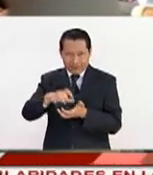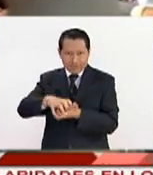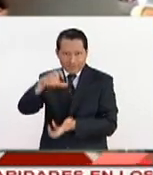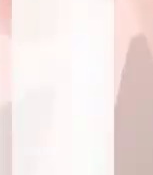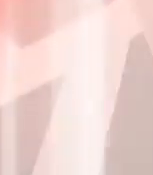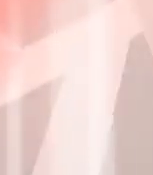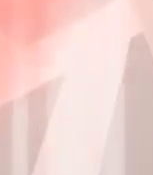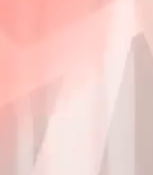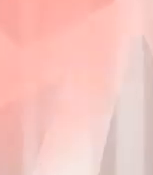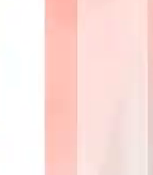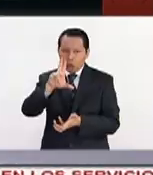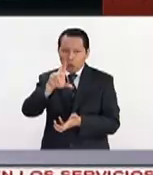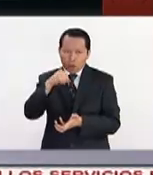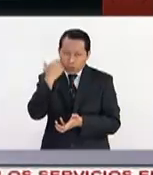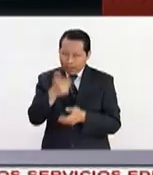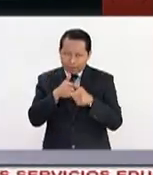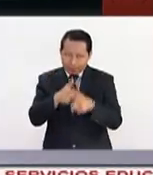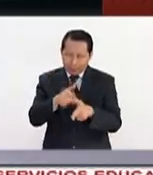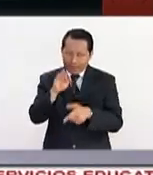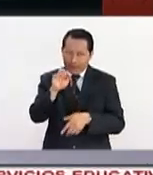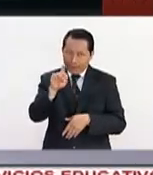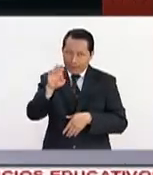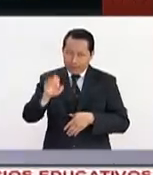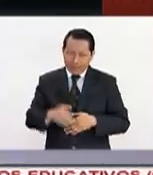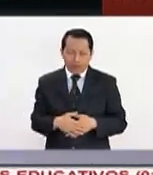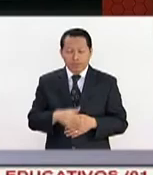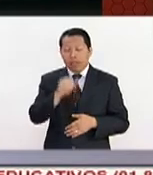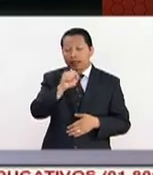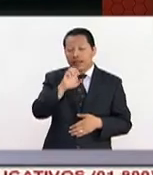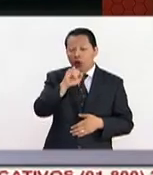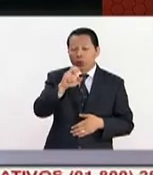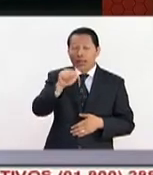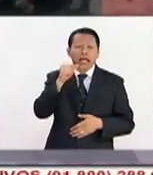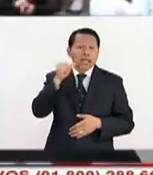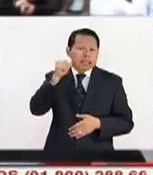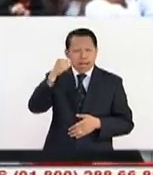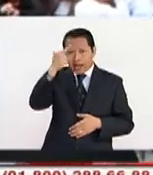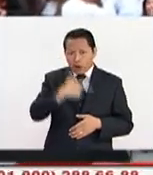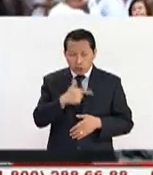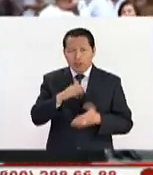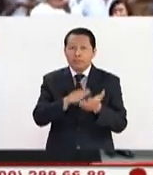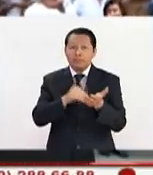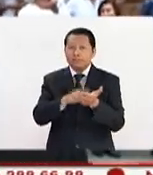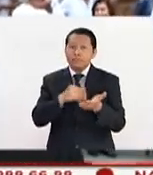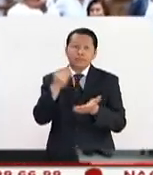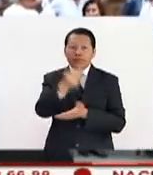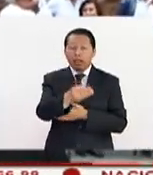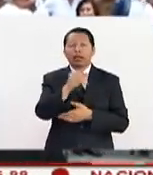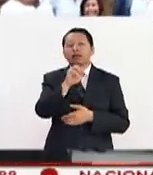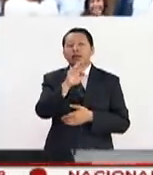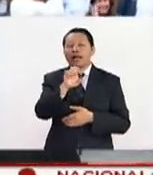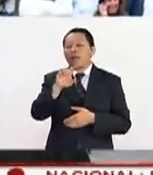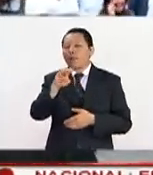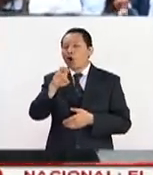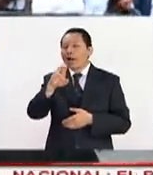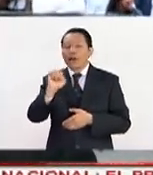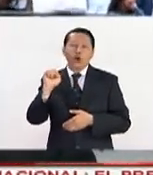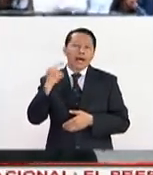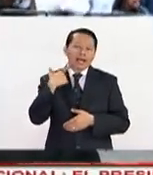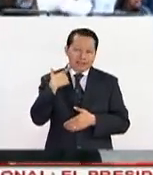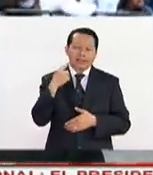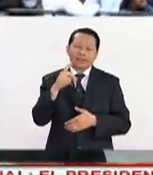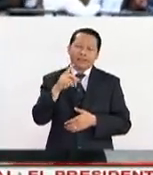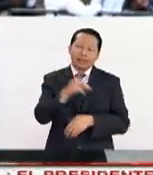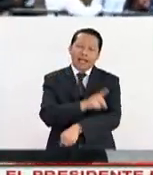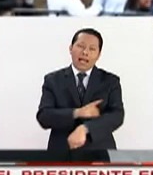FEPADE. La Suprema Corte notificó anoche al delegado de Venustiano Carranza, Israel Moreno, su